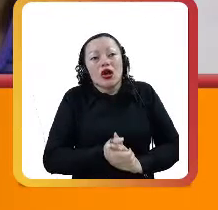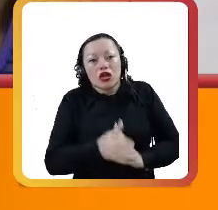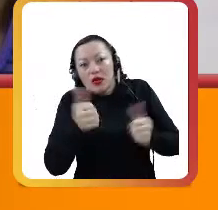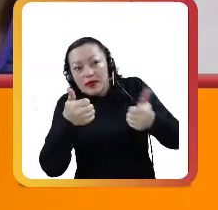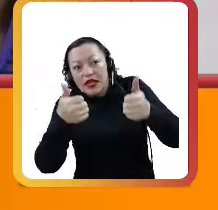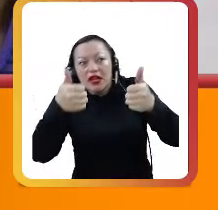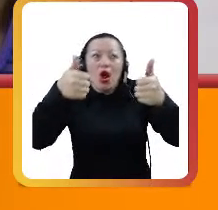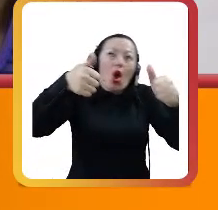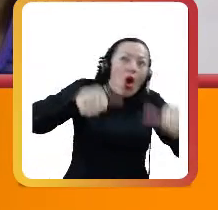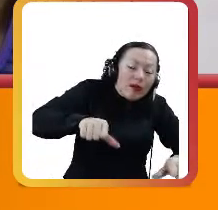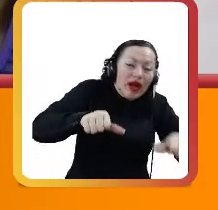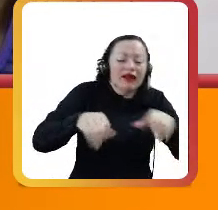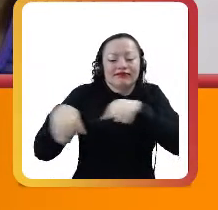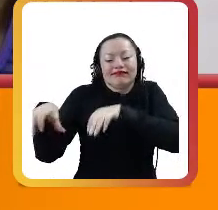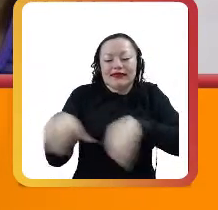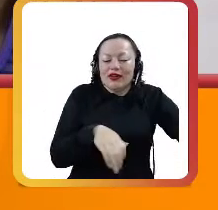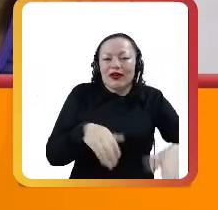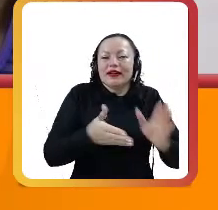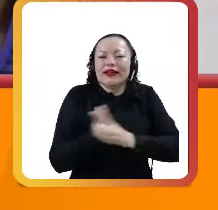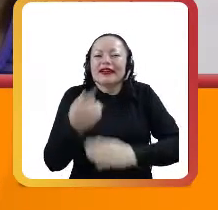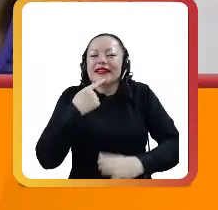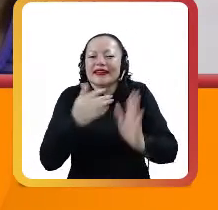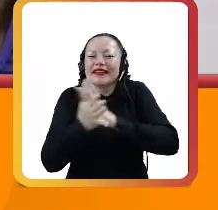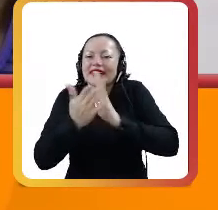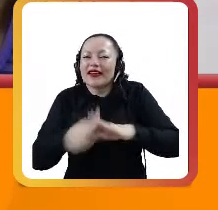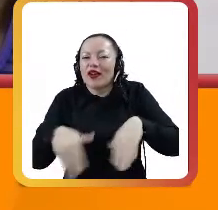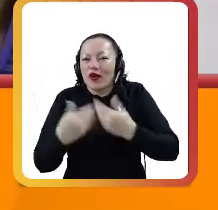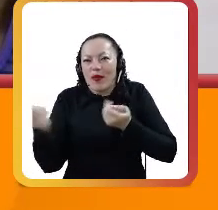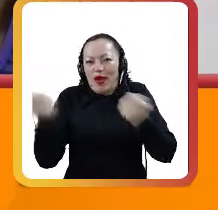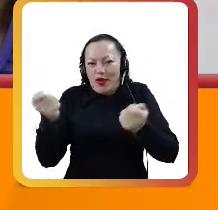actuemos bien o mal, según si hay o no hay control.